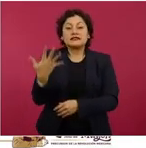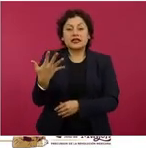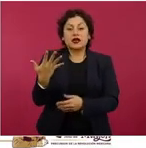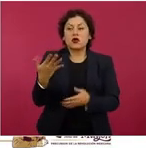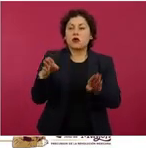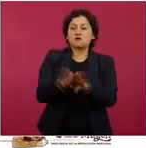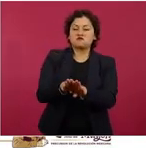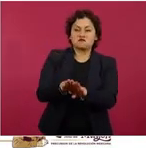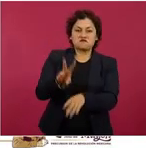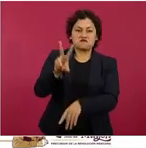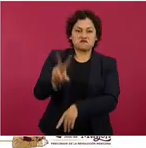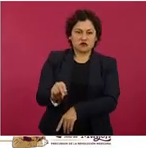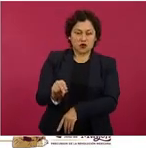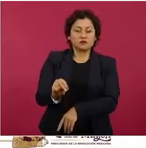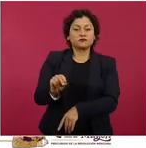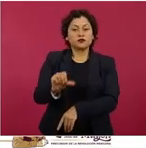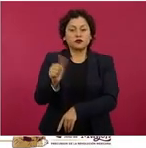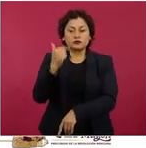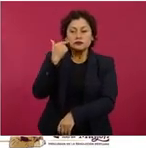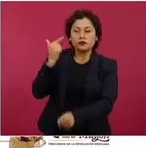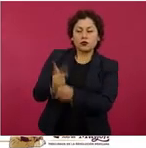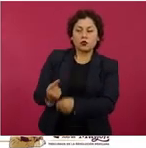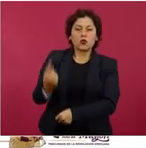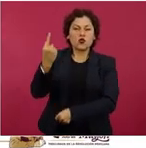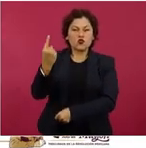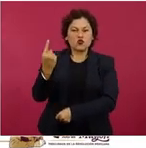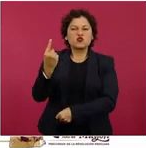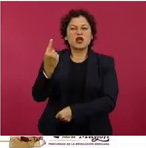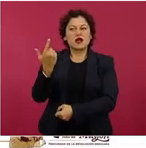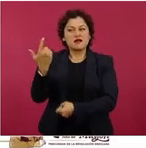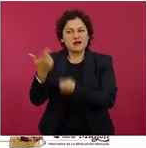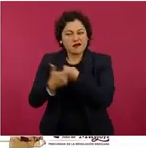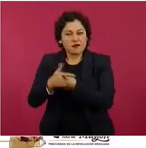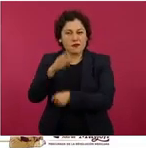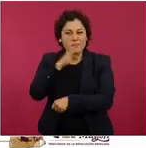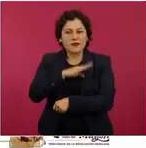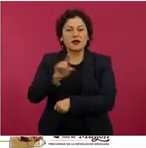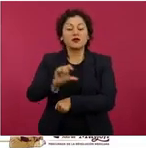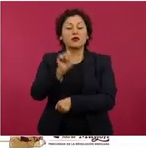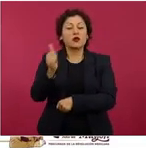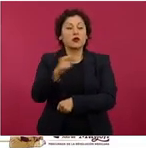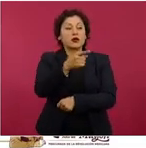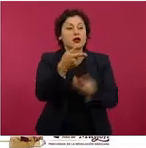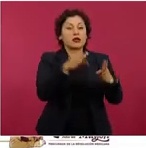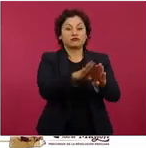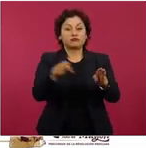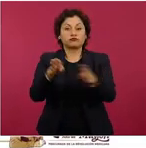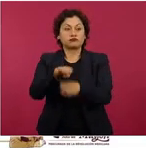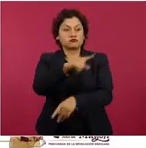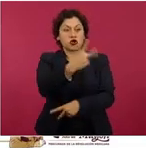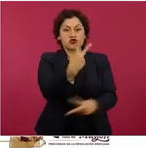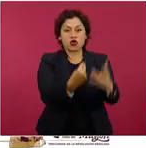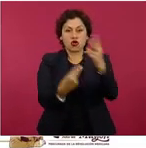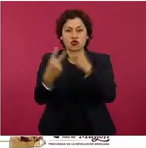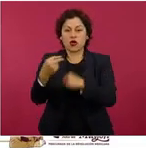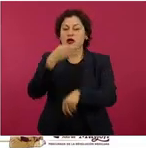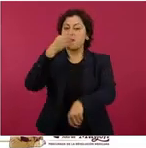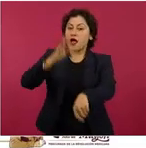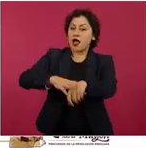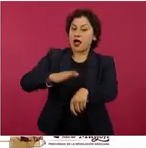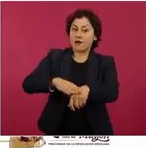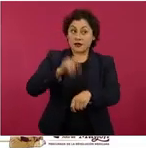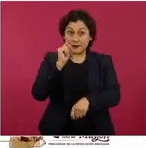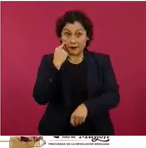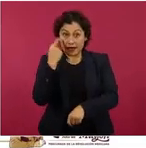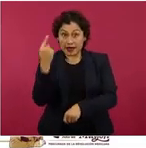en una encontramos inconsistencias. Las que no se dejaron verificar, que lo sepan los consumidores de esas regiones, de esos